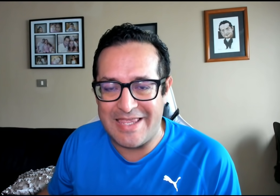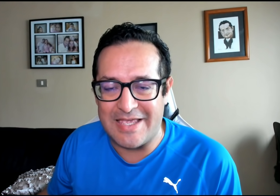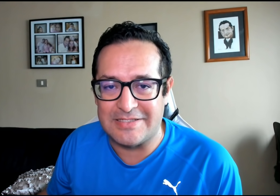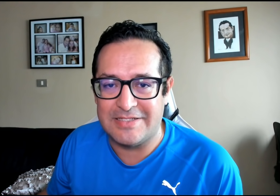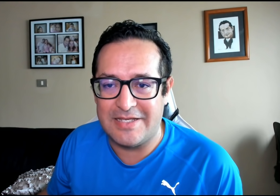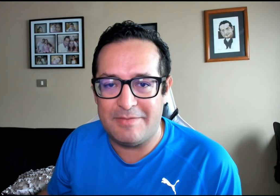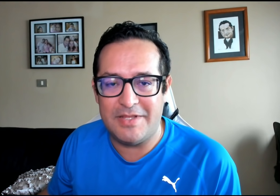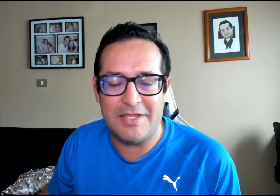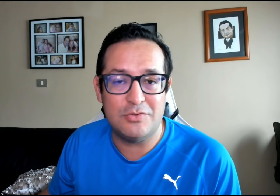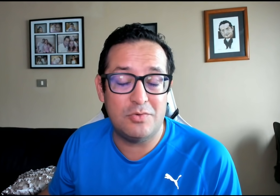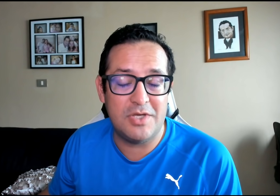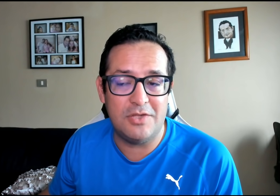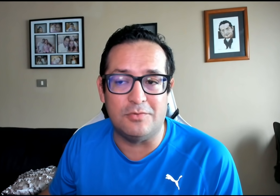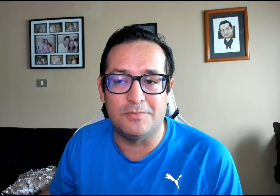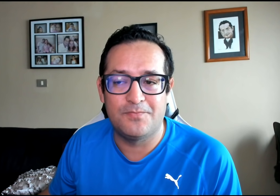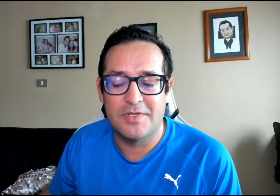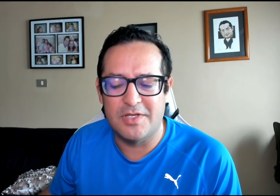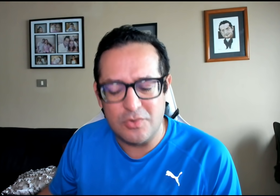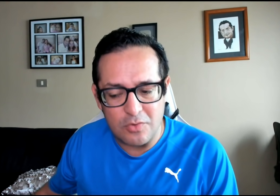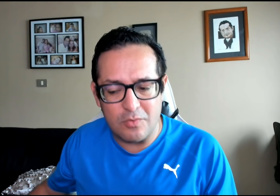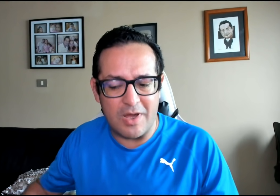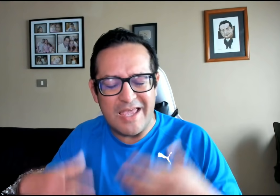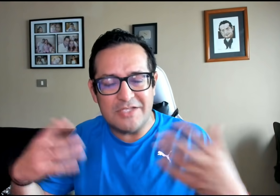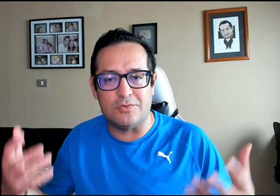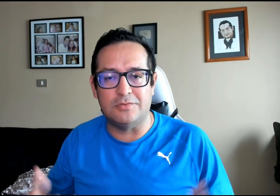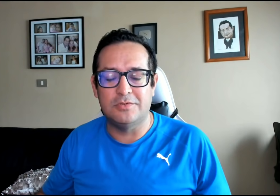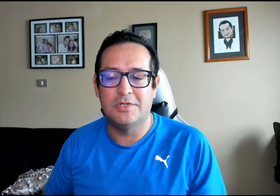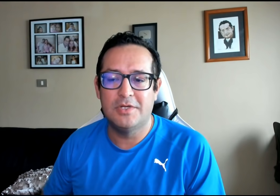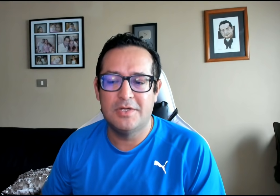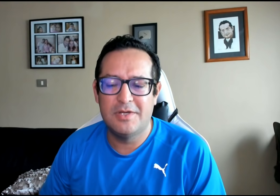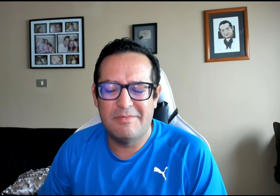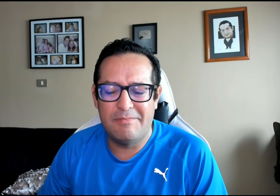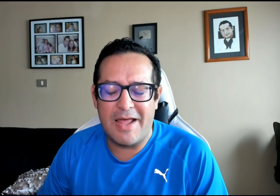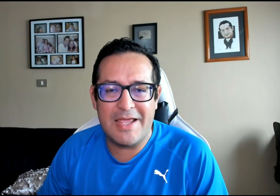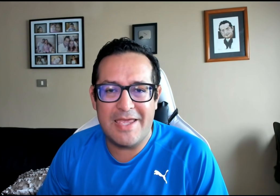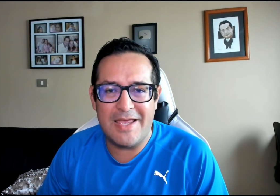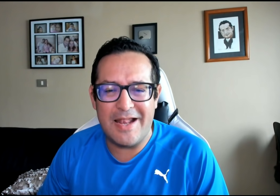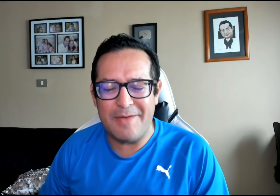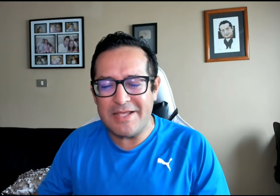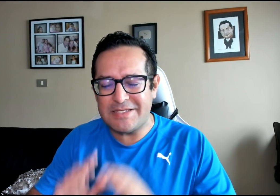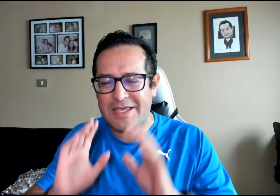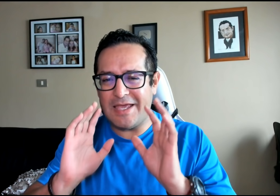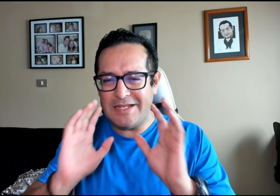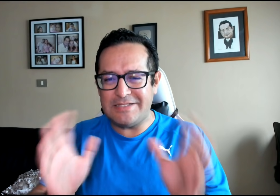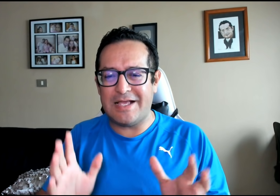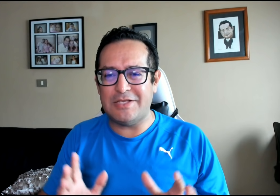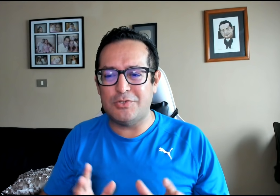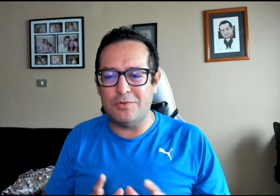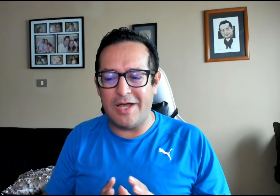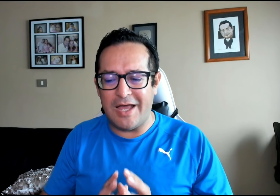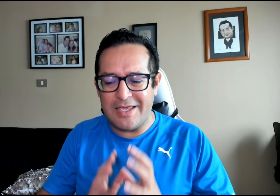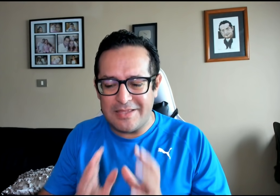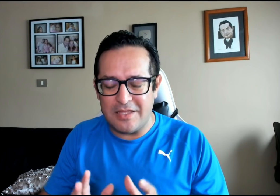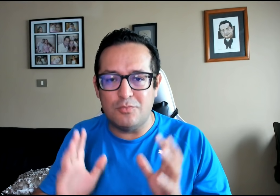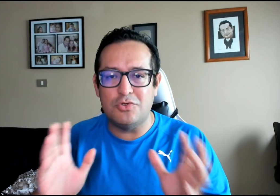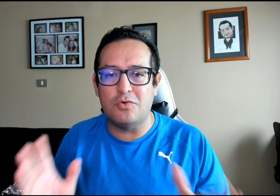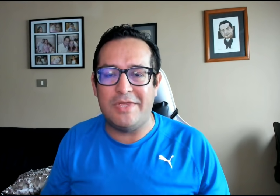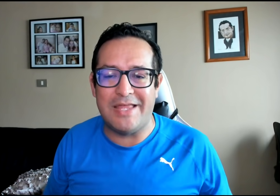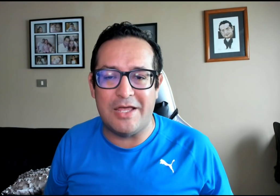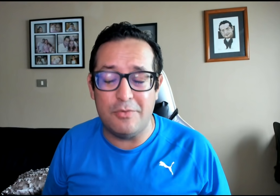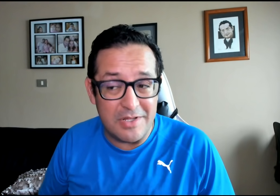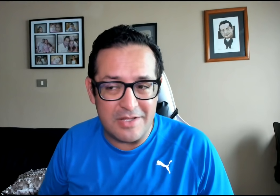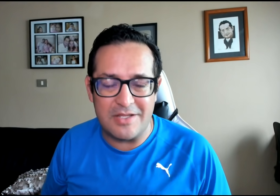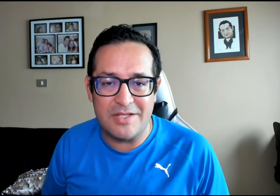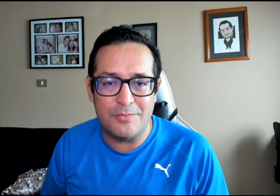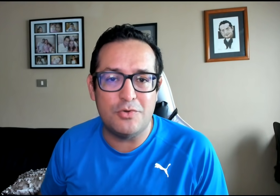extrañas que realmente han surgido en torno a esto para que la verdad es que en este caso hay que tener mucho cuidado